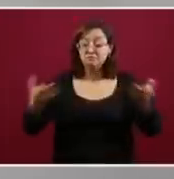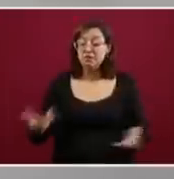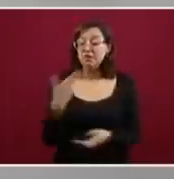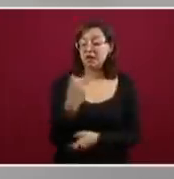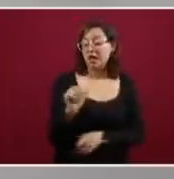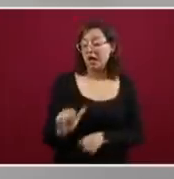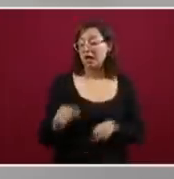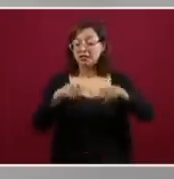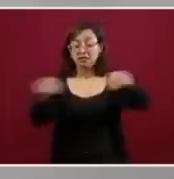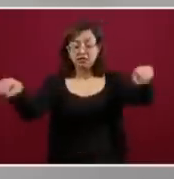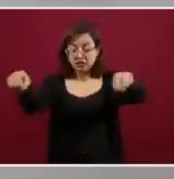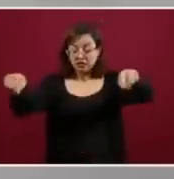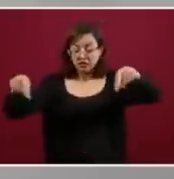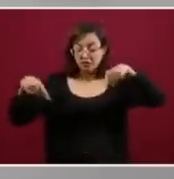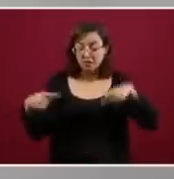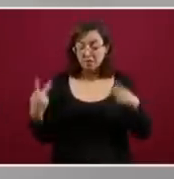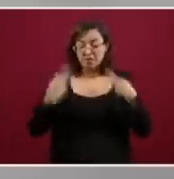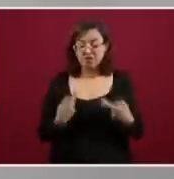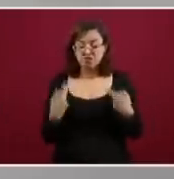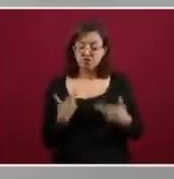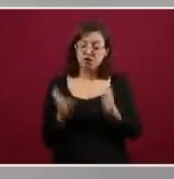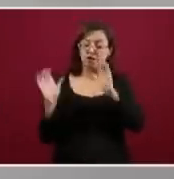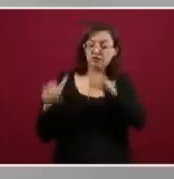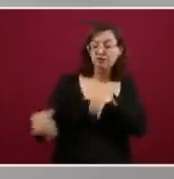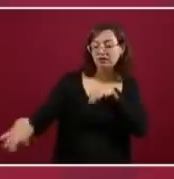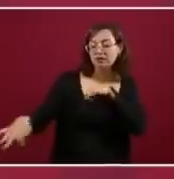están trabajando con los sembradores